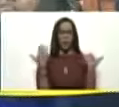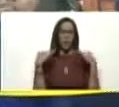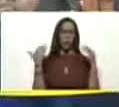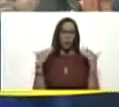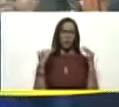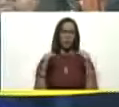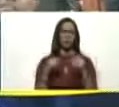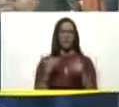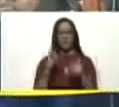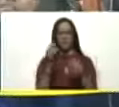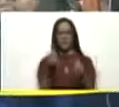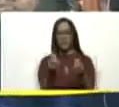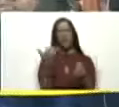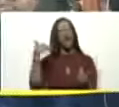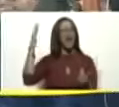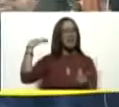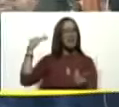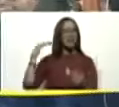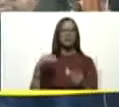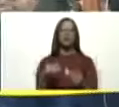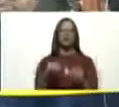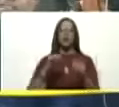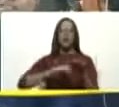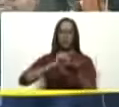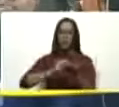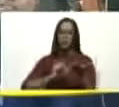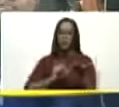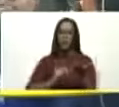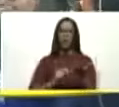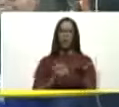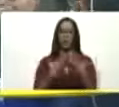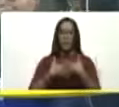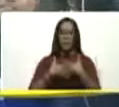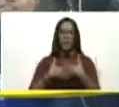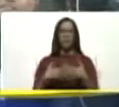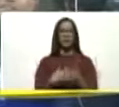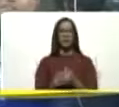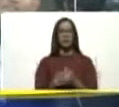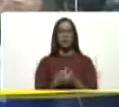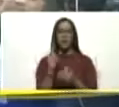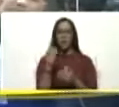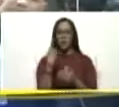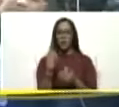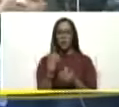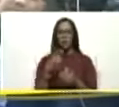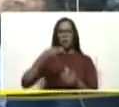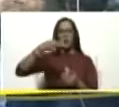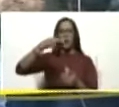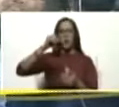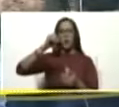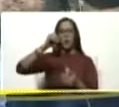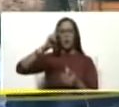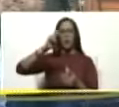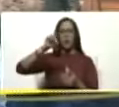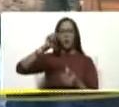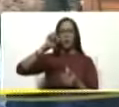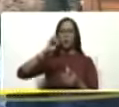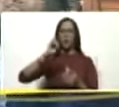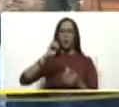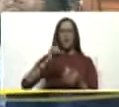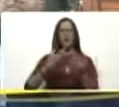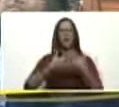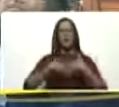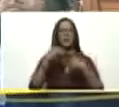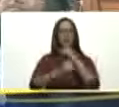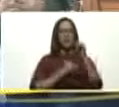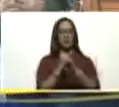bueno, ya había dinero, pues, contratar una empresa que interviniera el único horno que tenemos, el horno Fursor. Una empresa extranjera. Una empresa